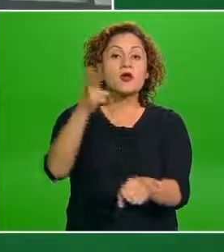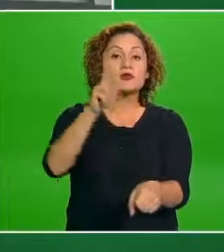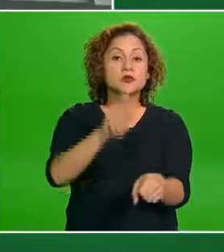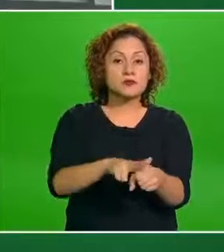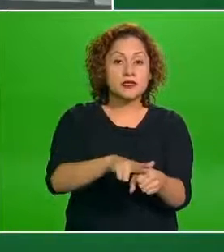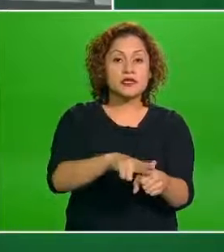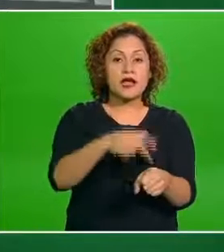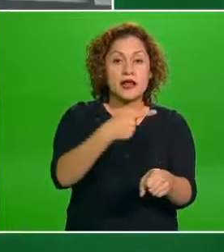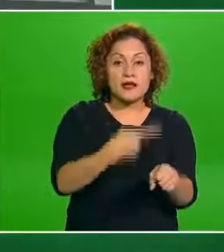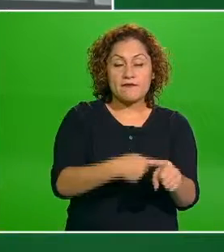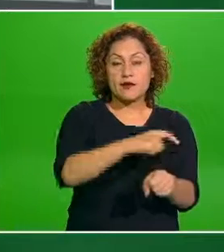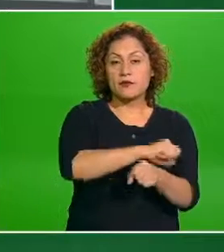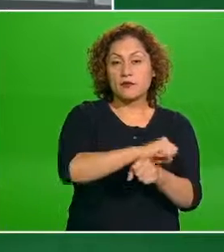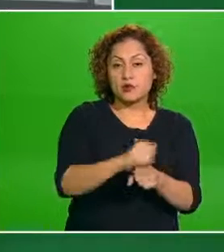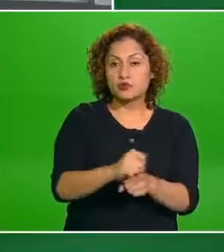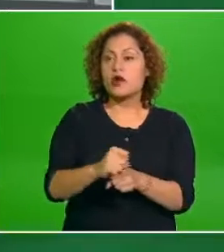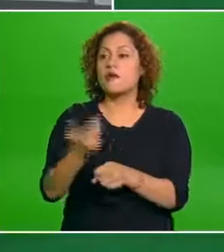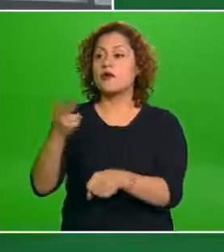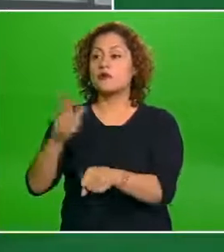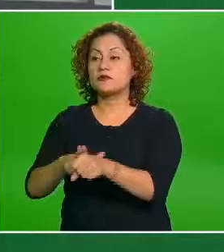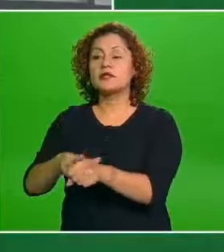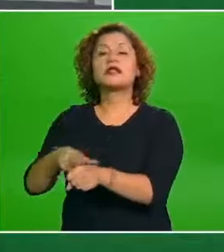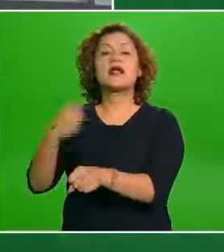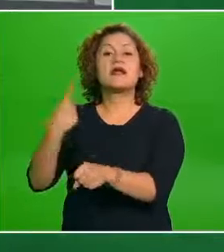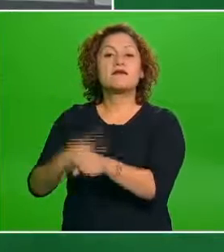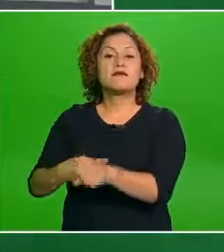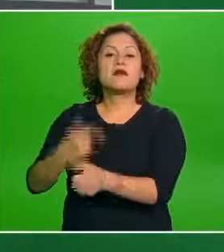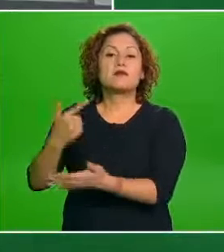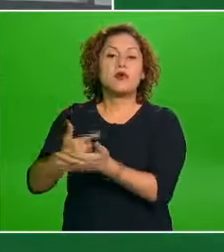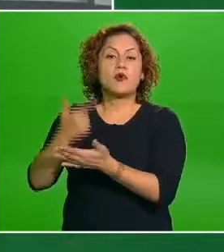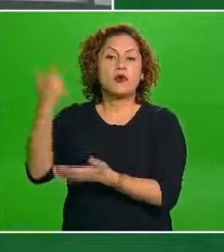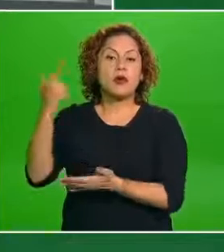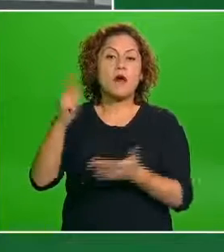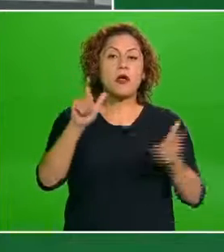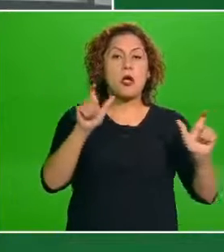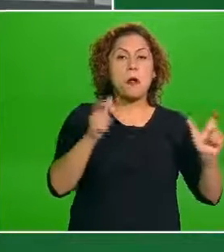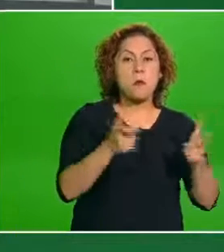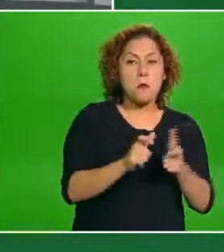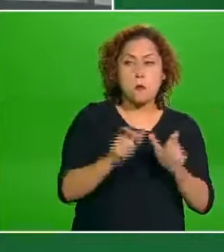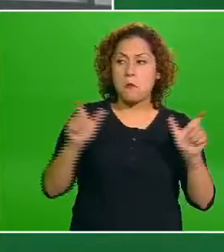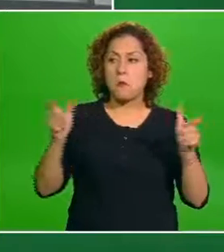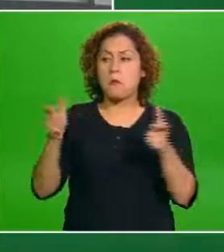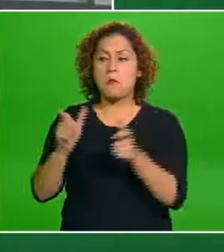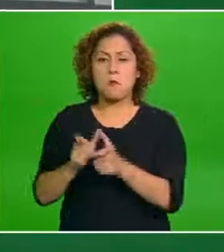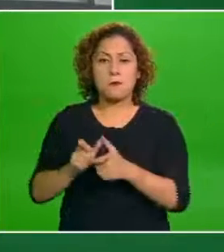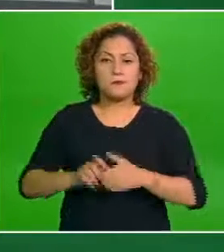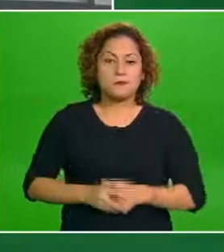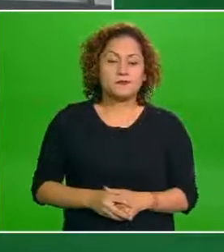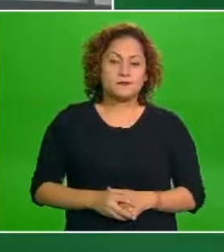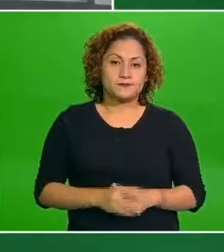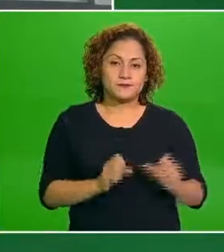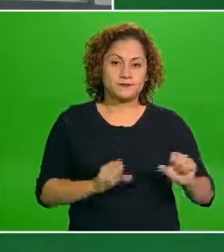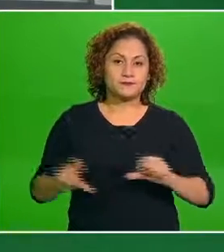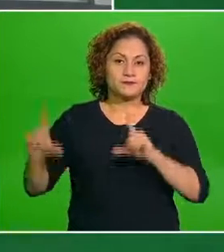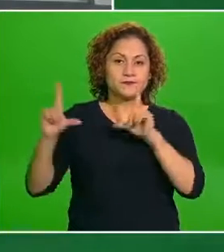generales como en las camas de alta especialidad que tienen apoyo ventilatorio. La siguiente, por favor.